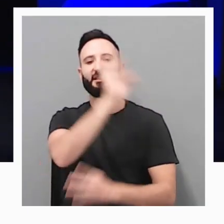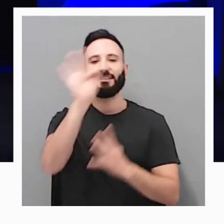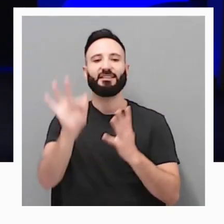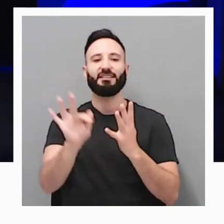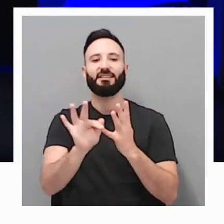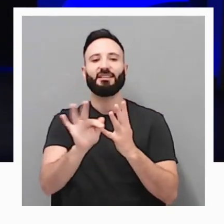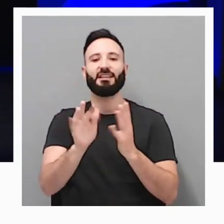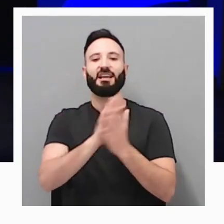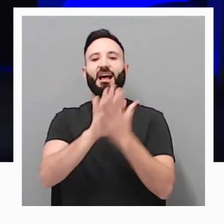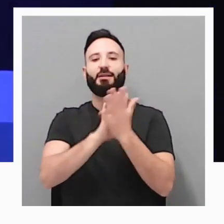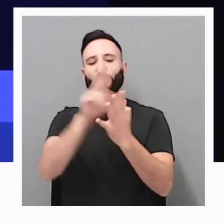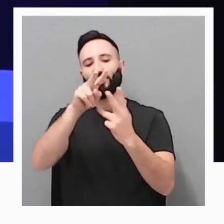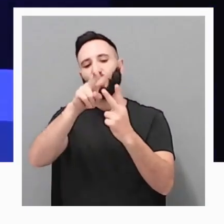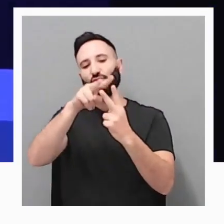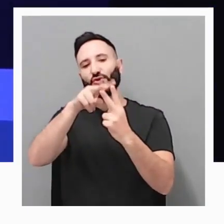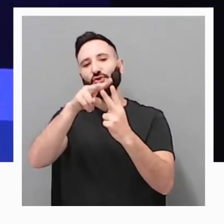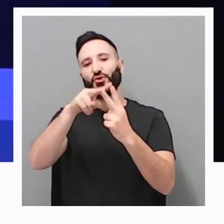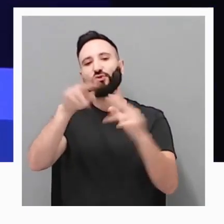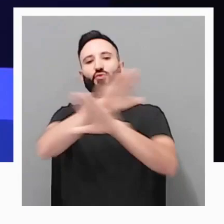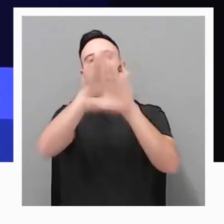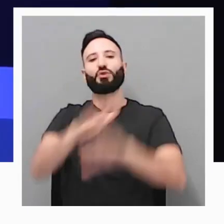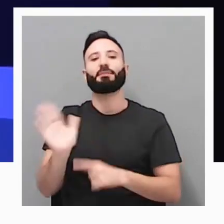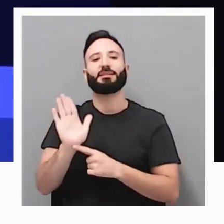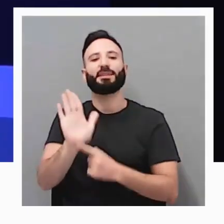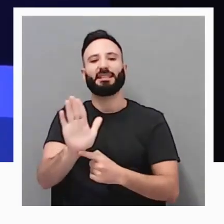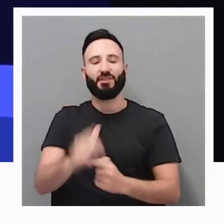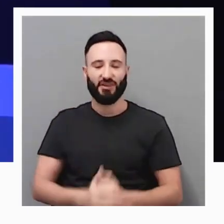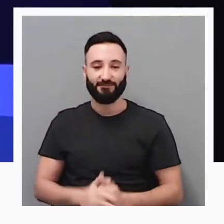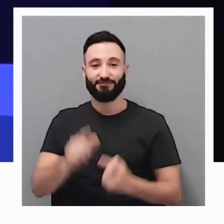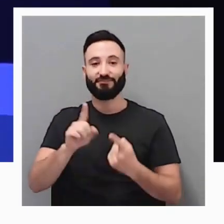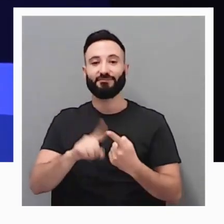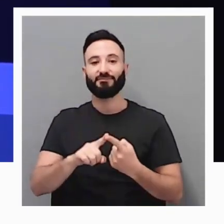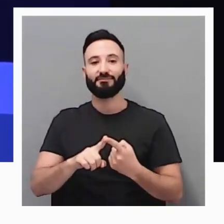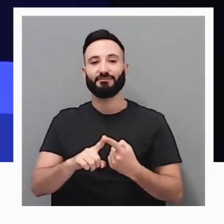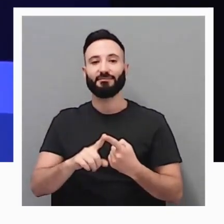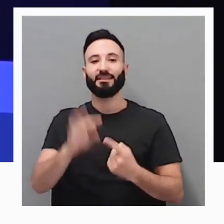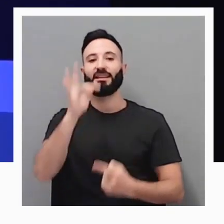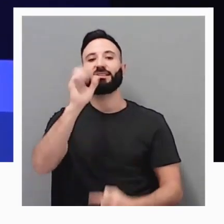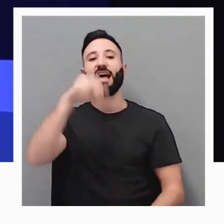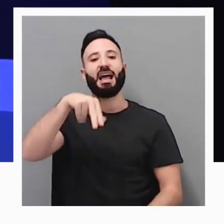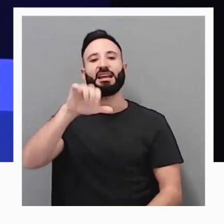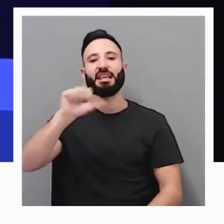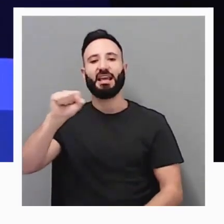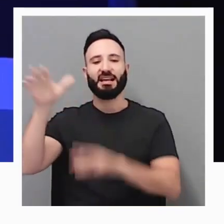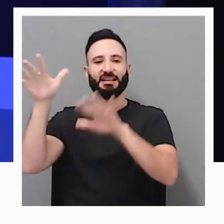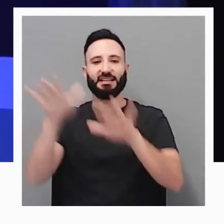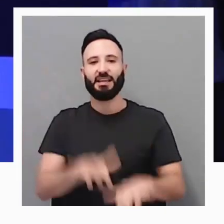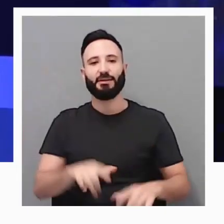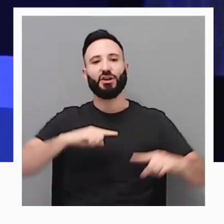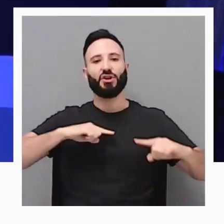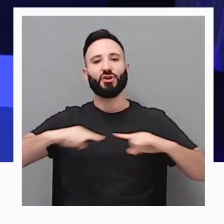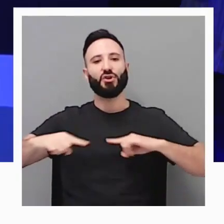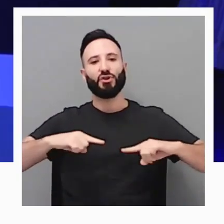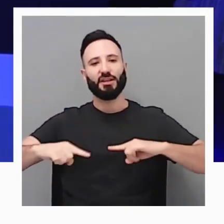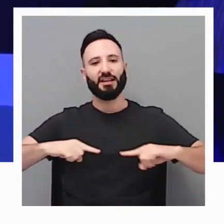últimas 2 apresentações, agora com a Tânia Neves, que é coordenadora do projeto do Instituto Padre